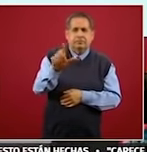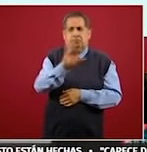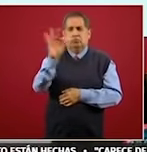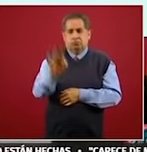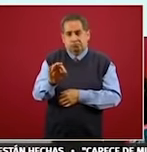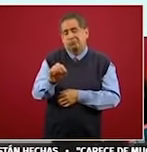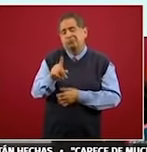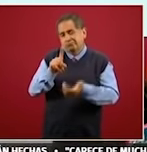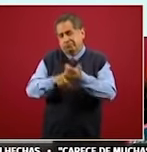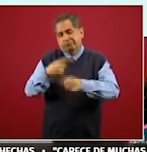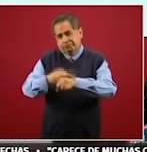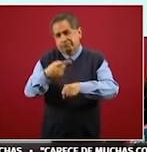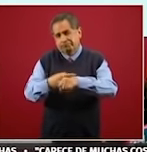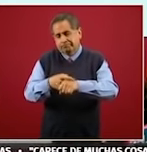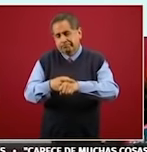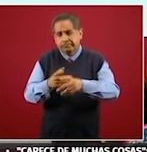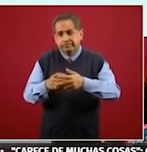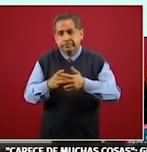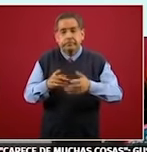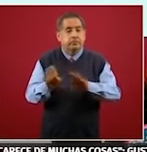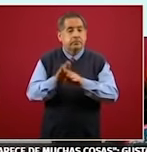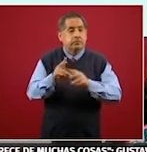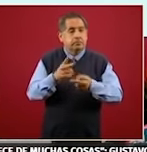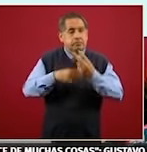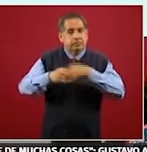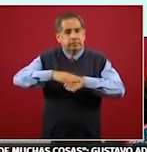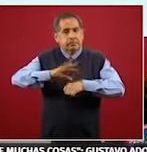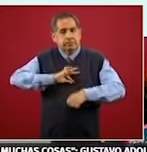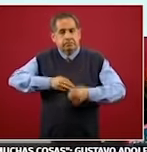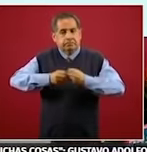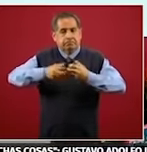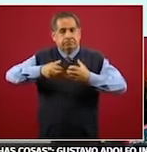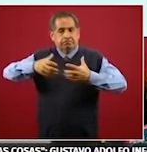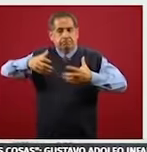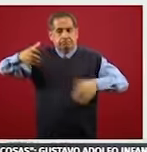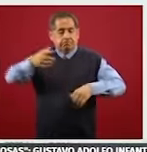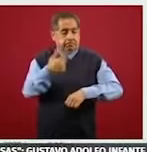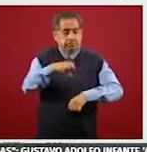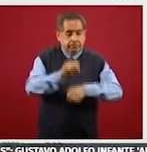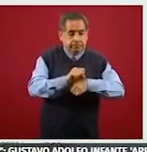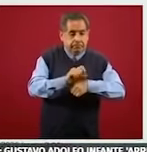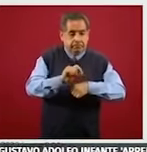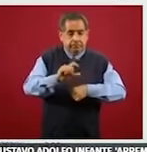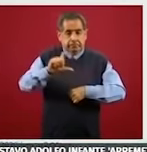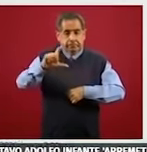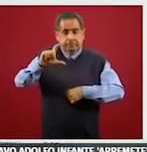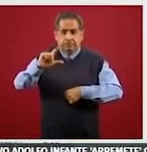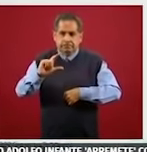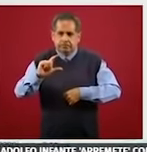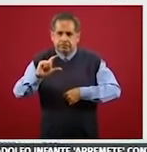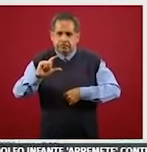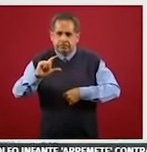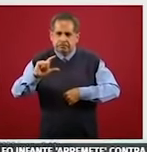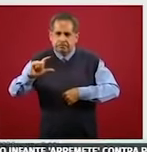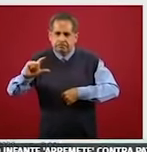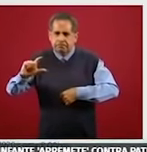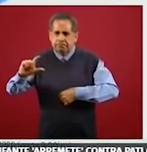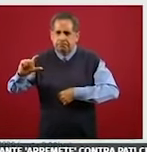positividad y la curva epidémica subió y desde la semana 26 tuvo un descenso y se ha mantenido